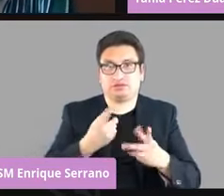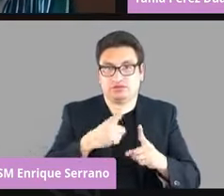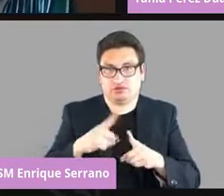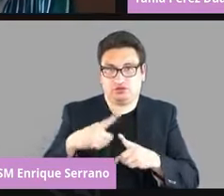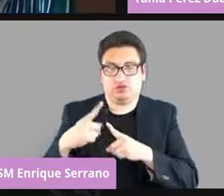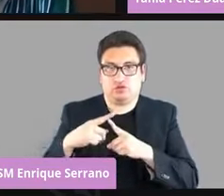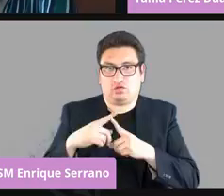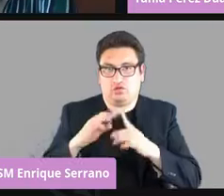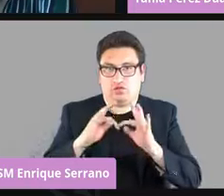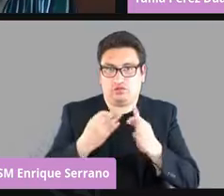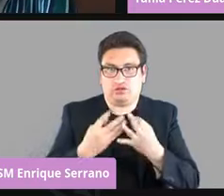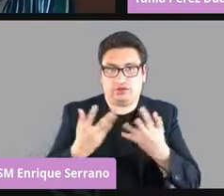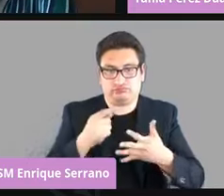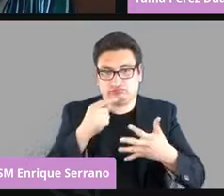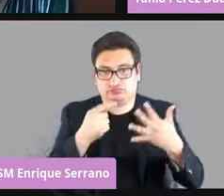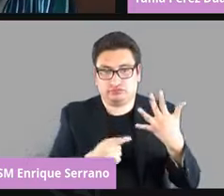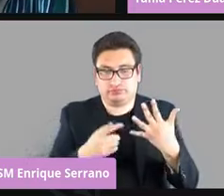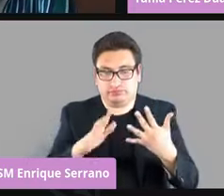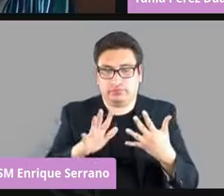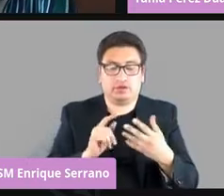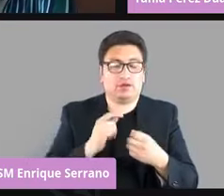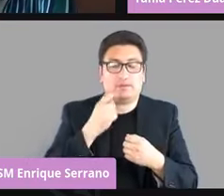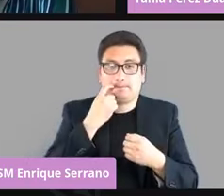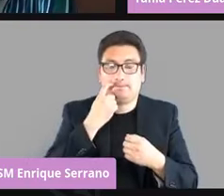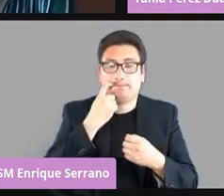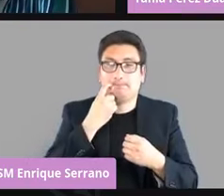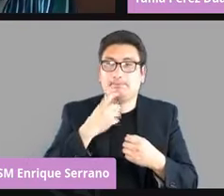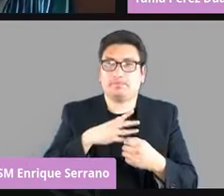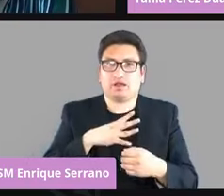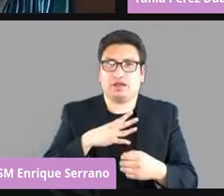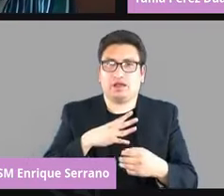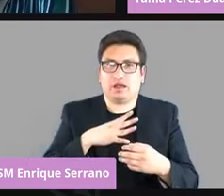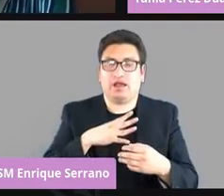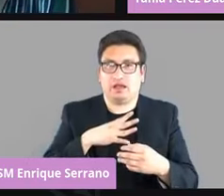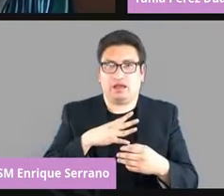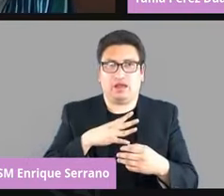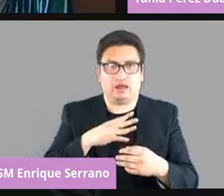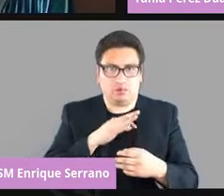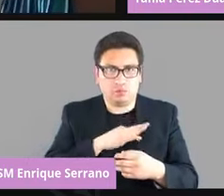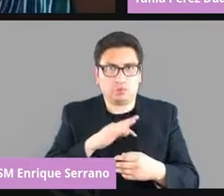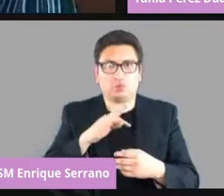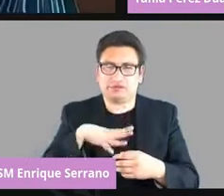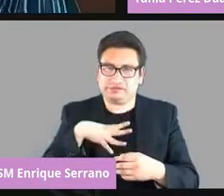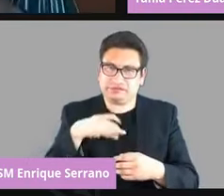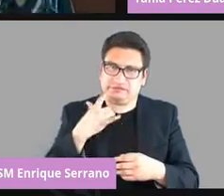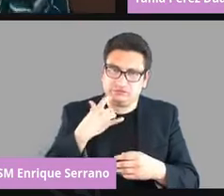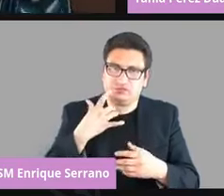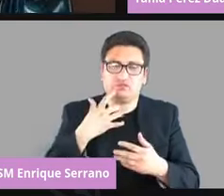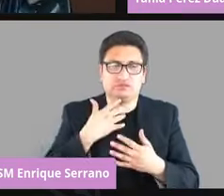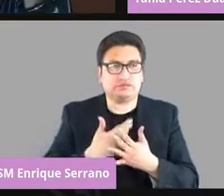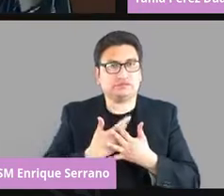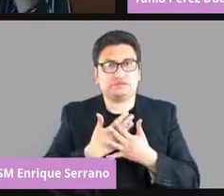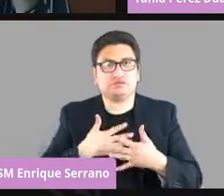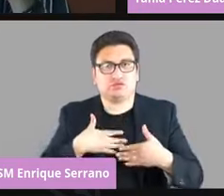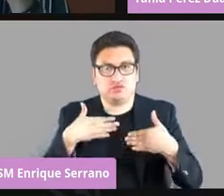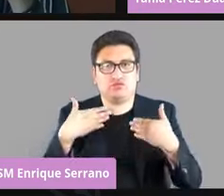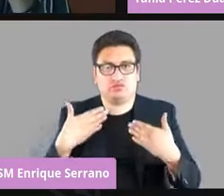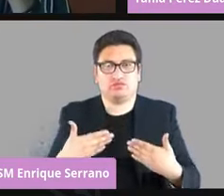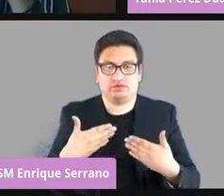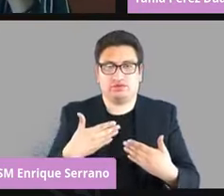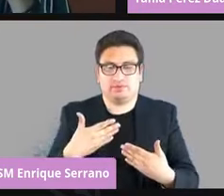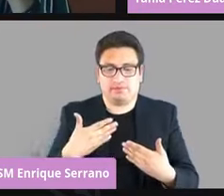entrada es como decir que sí hay esperanza de cierta forma, o sea, en el tema de